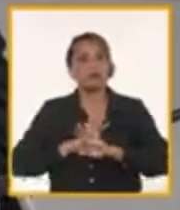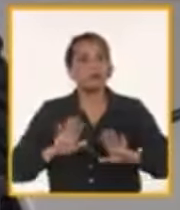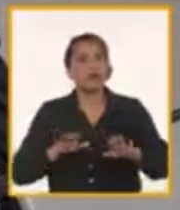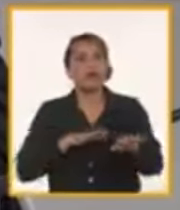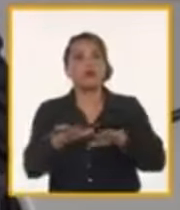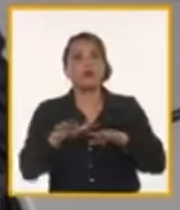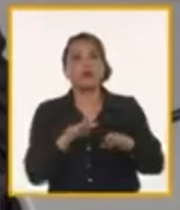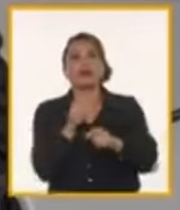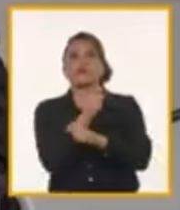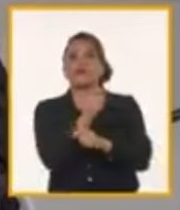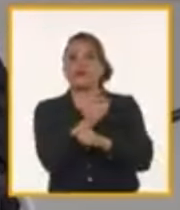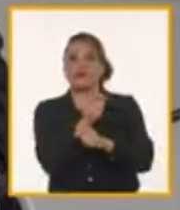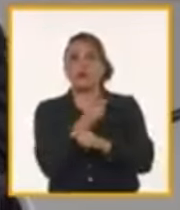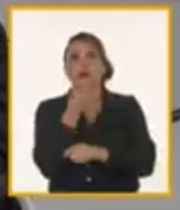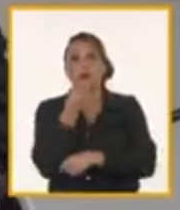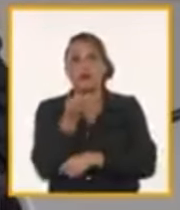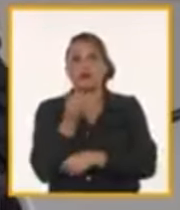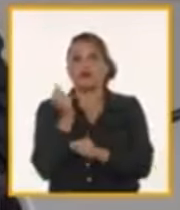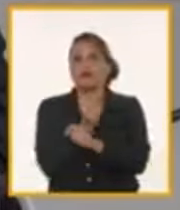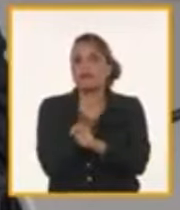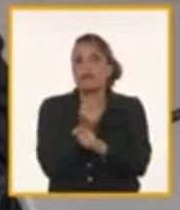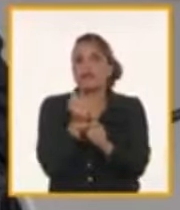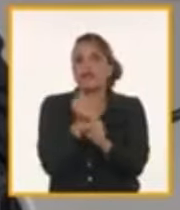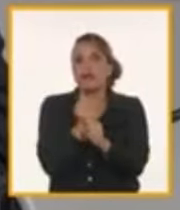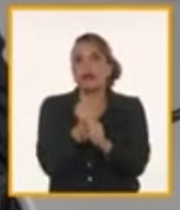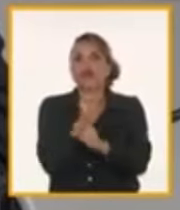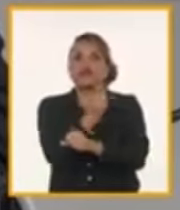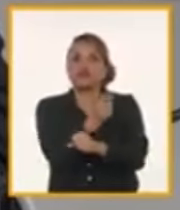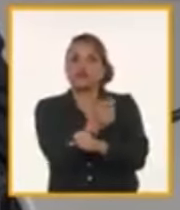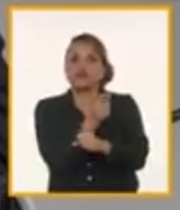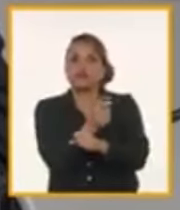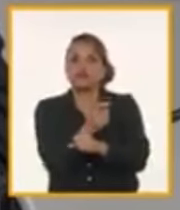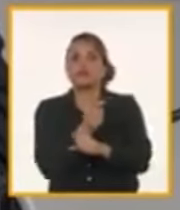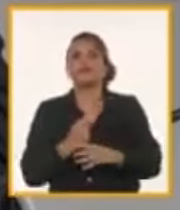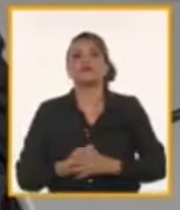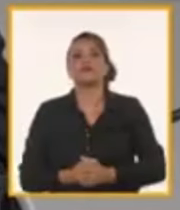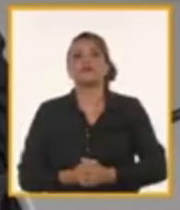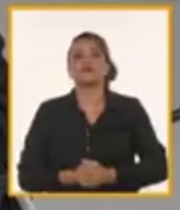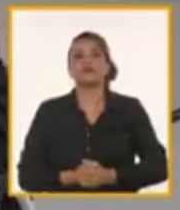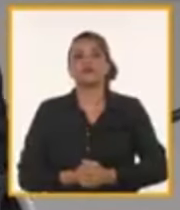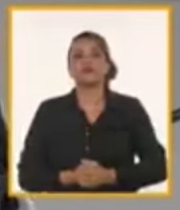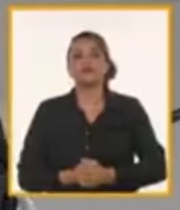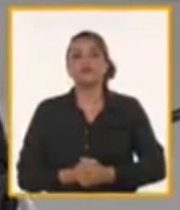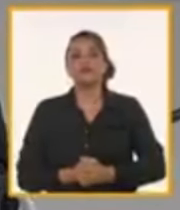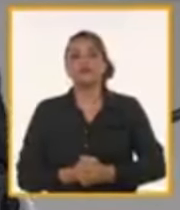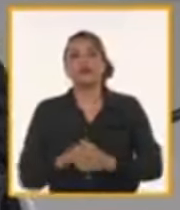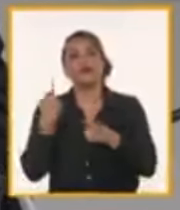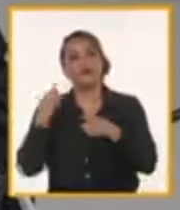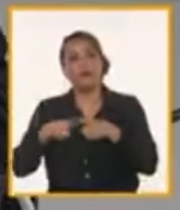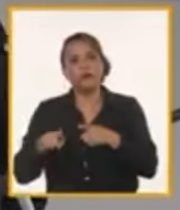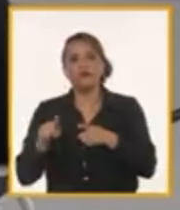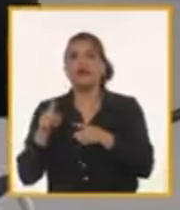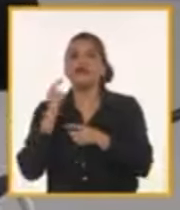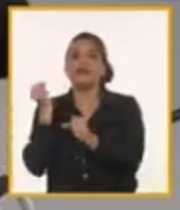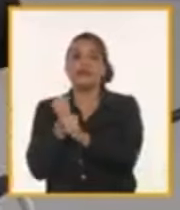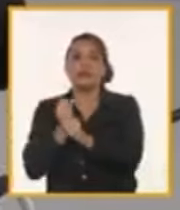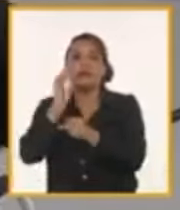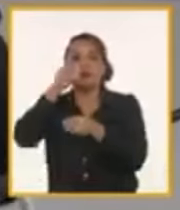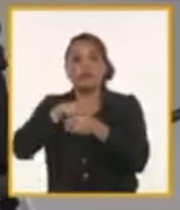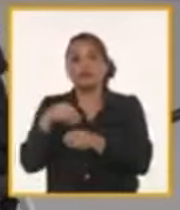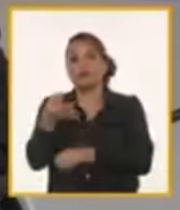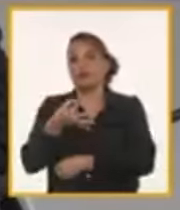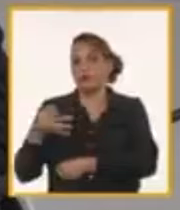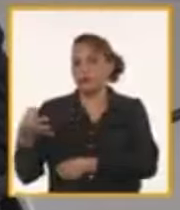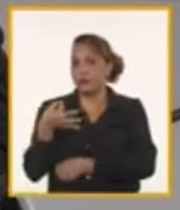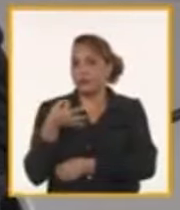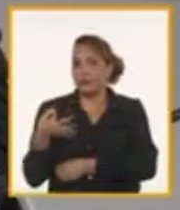eh determinadas competencias que tratamos de otorgarle durante su formación está el trabajo en los municipios la vinculación